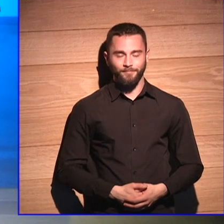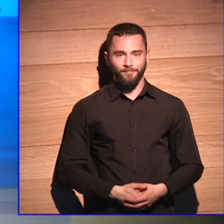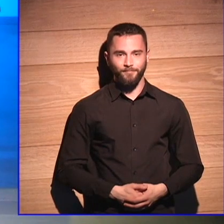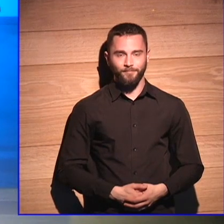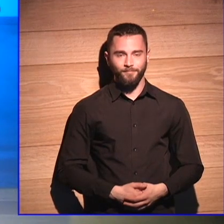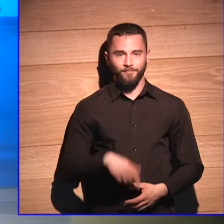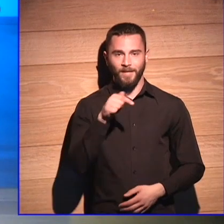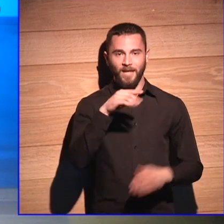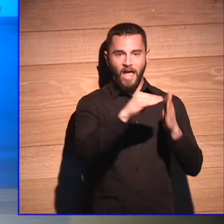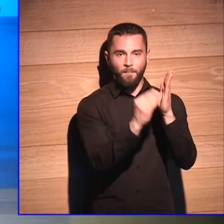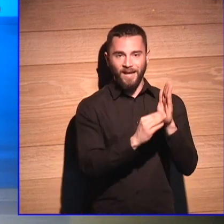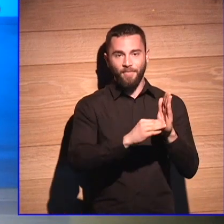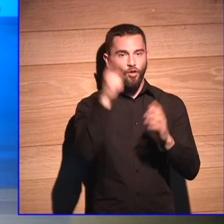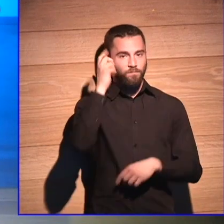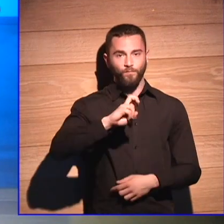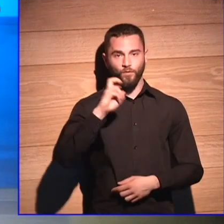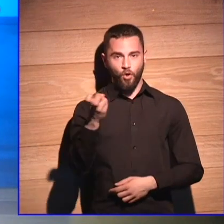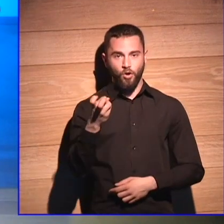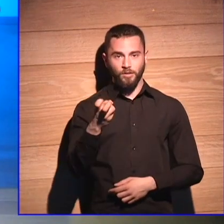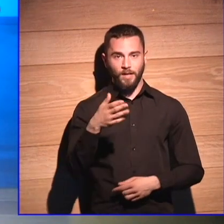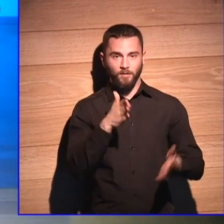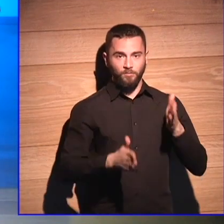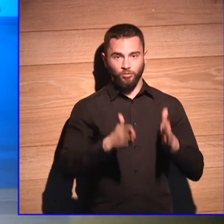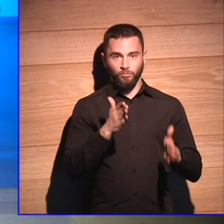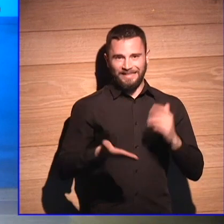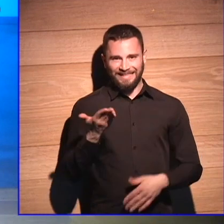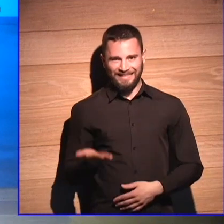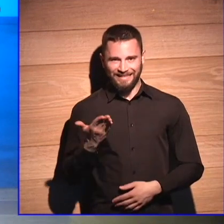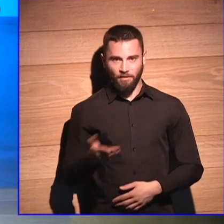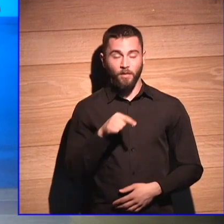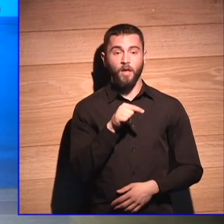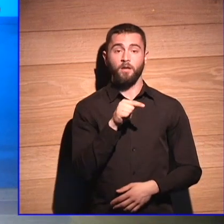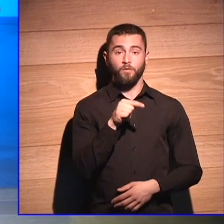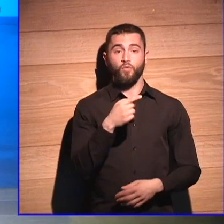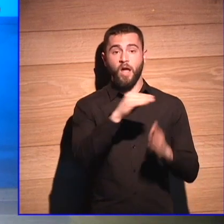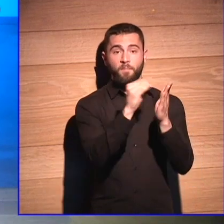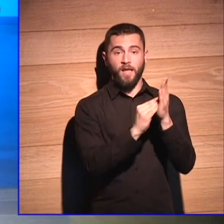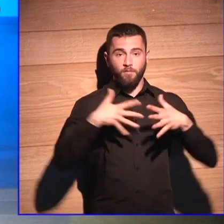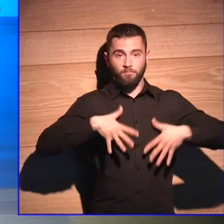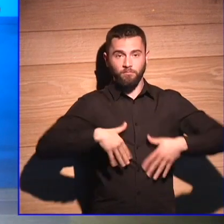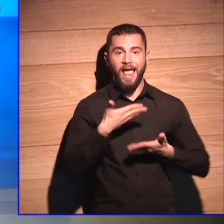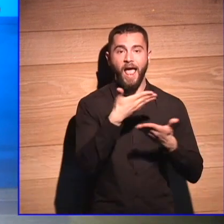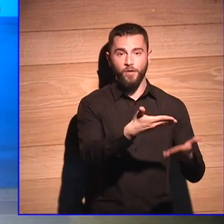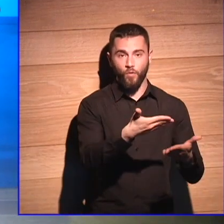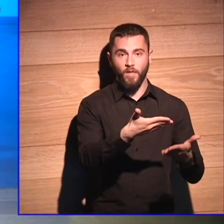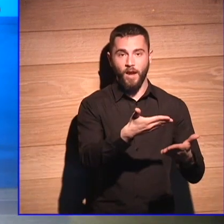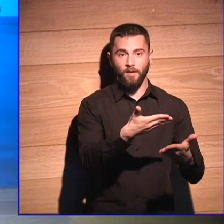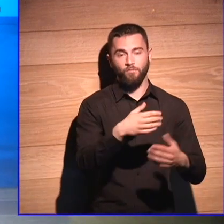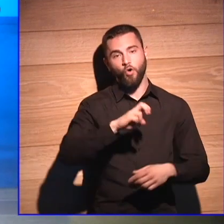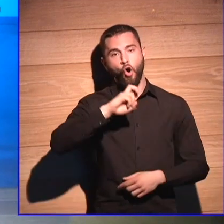Aquí es otra aplicación, como decía, nos dedicamos a robótica asistencial. Una aplicación es ayudar a vestir, otra es dar de